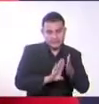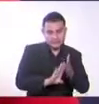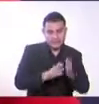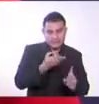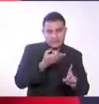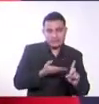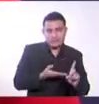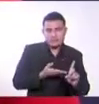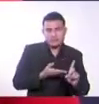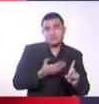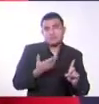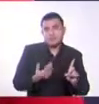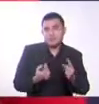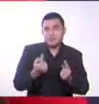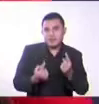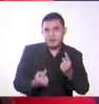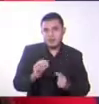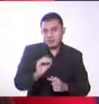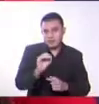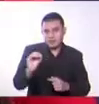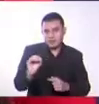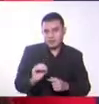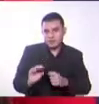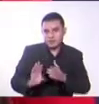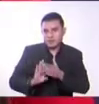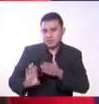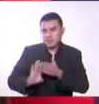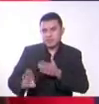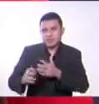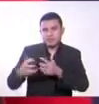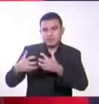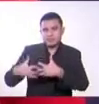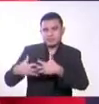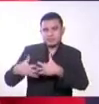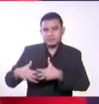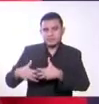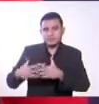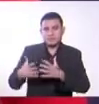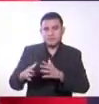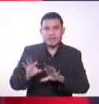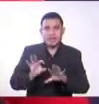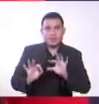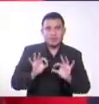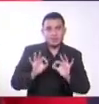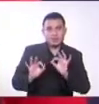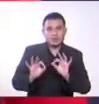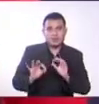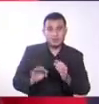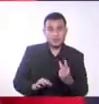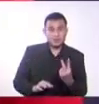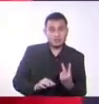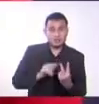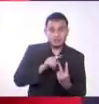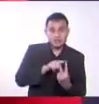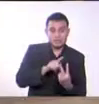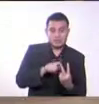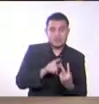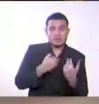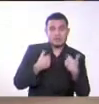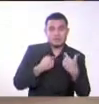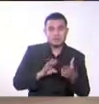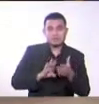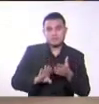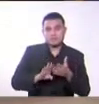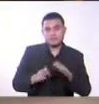naturales y cuáles son los que se aplican a las personas jurídicas, aunque hay algunos que ambos tienen que pagar. Muy bien, antes de conocer